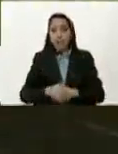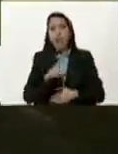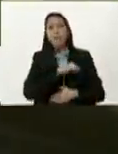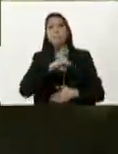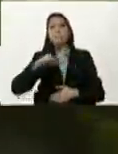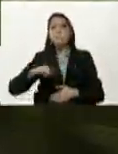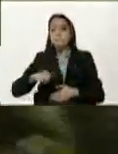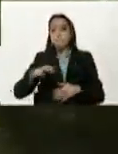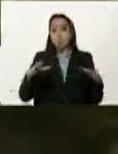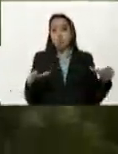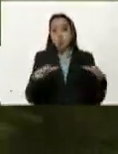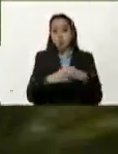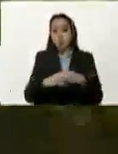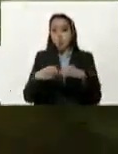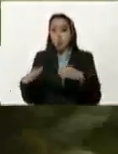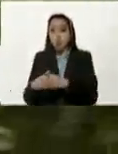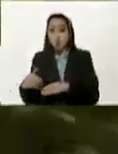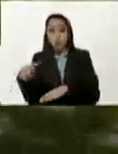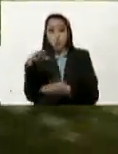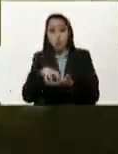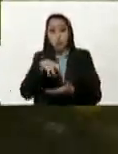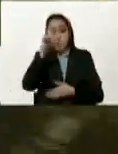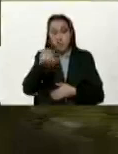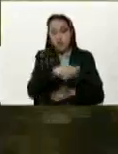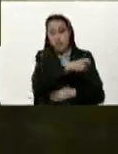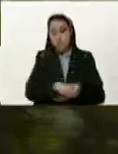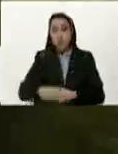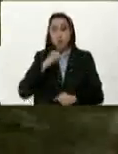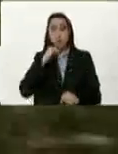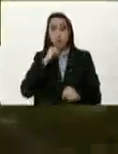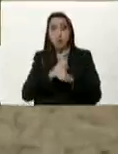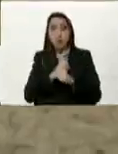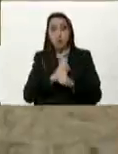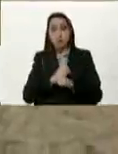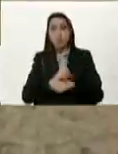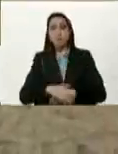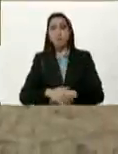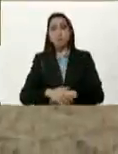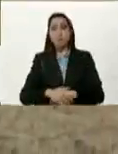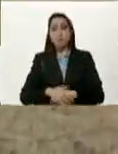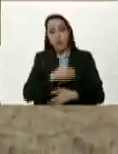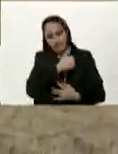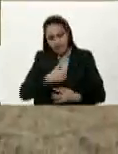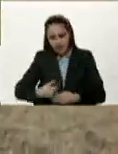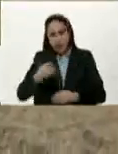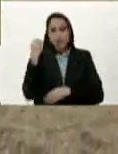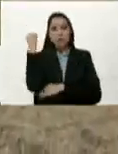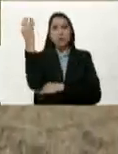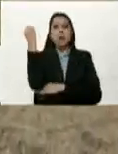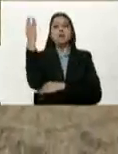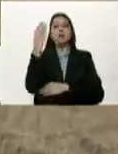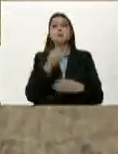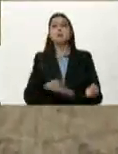el estado y nuestras fuerzas productivas presidente le devuelve el pase a los estudiosos presidentes